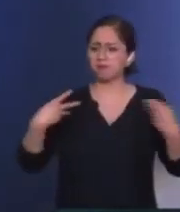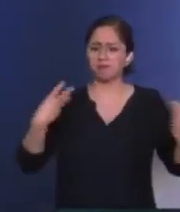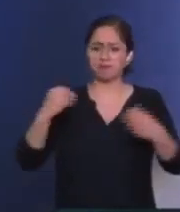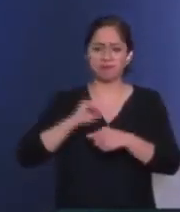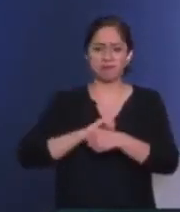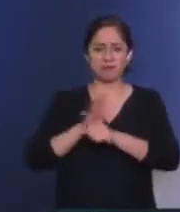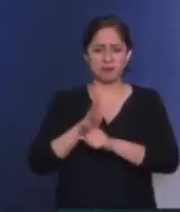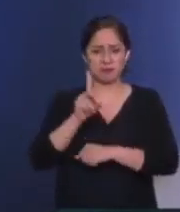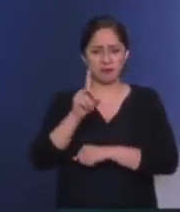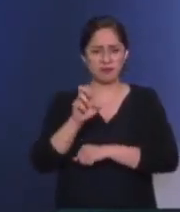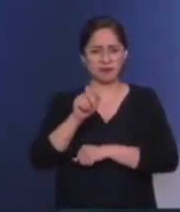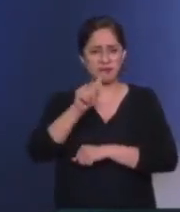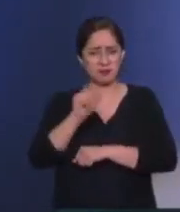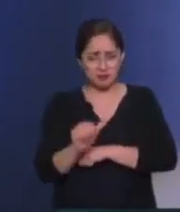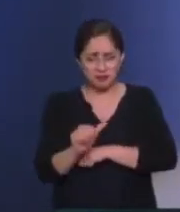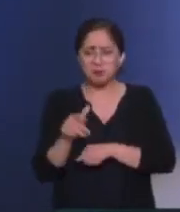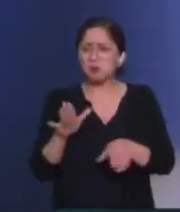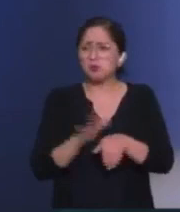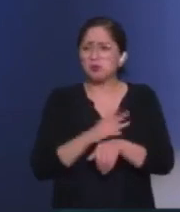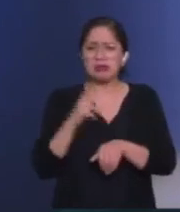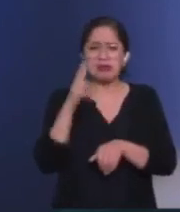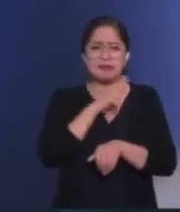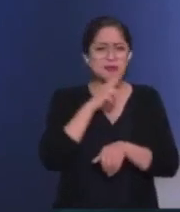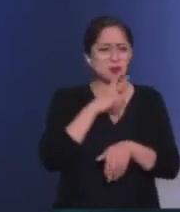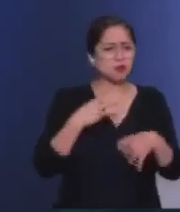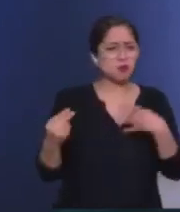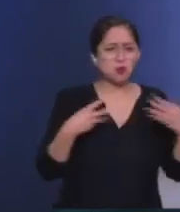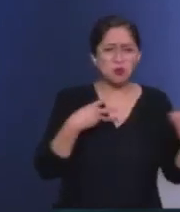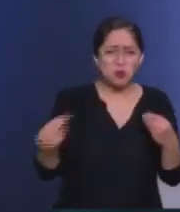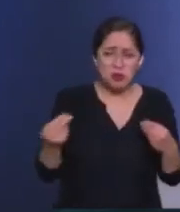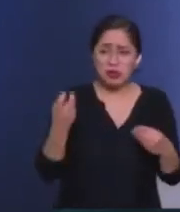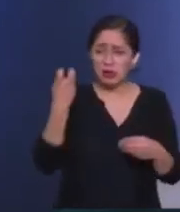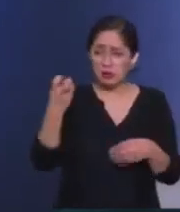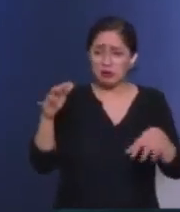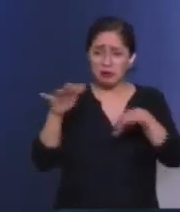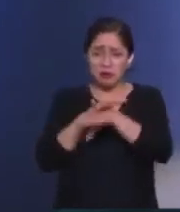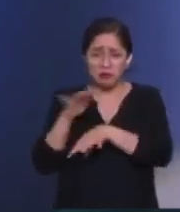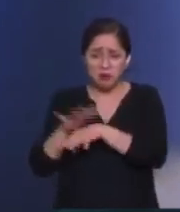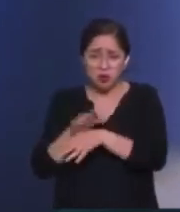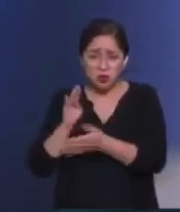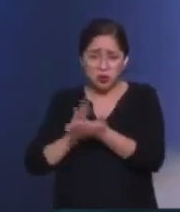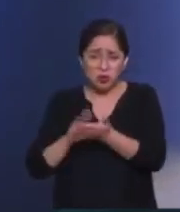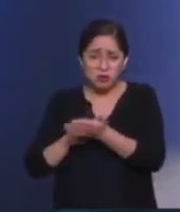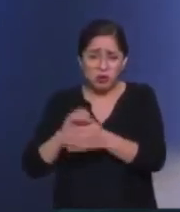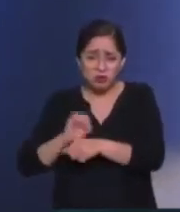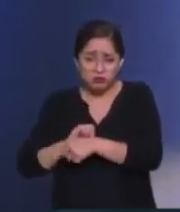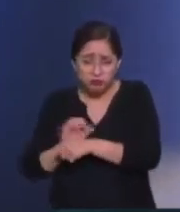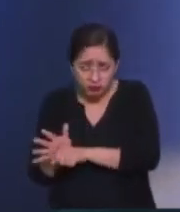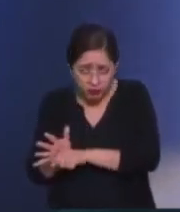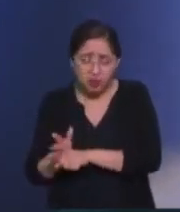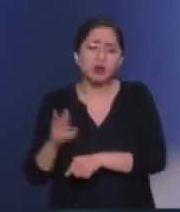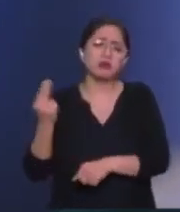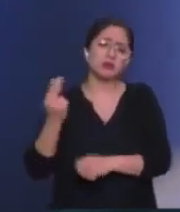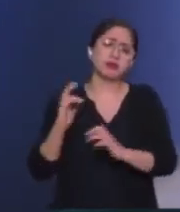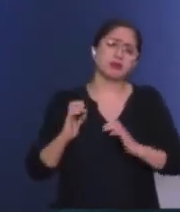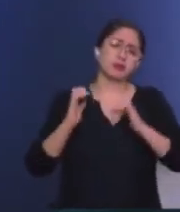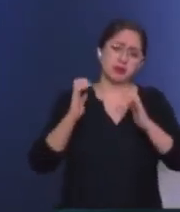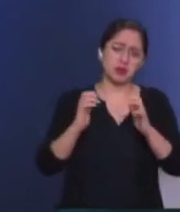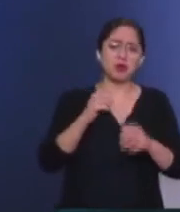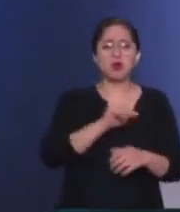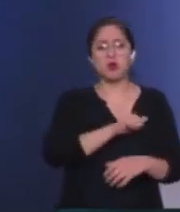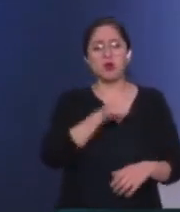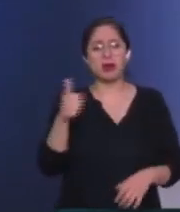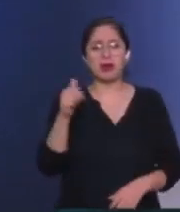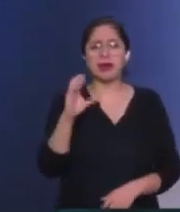última variante de la cual tendremos que preocuparnos o mejor ocuparnos, ¿no? Disminuyendo las medidas sanitarias? También vamos a hablar sobre la vacuna CanSino y es que ante el llamado por